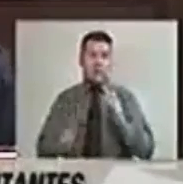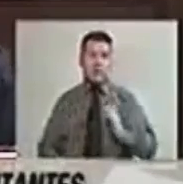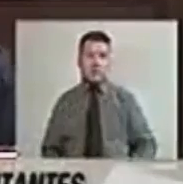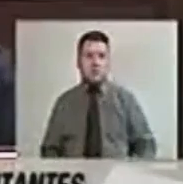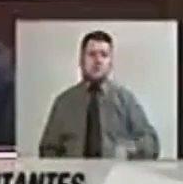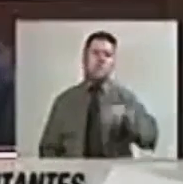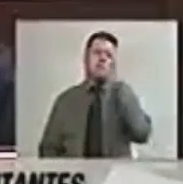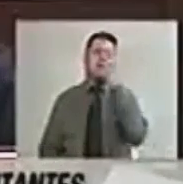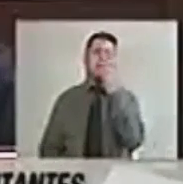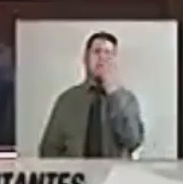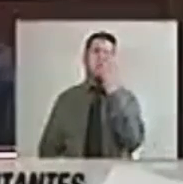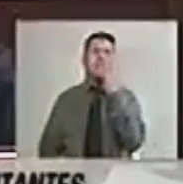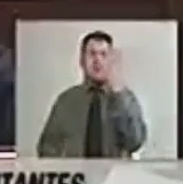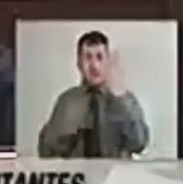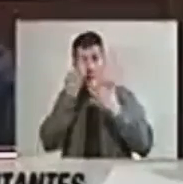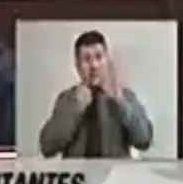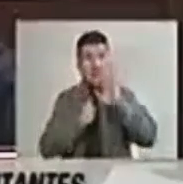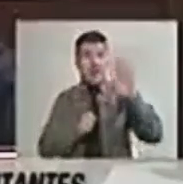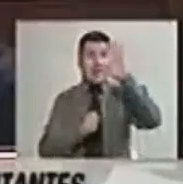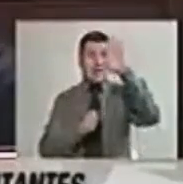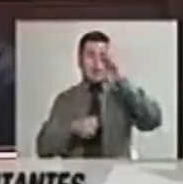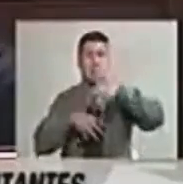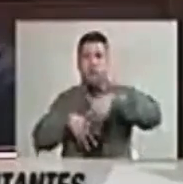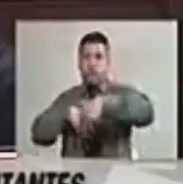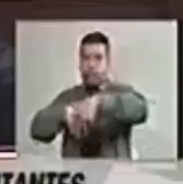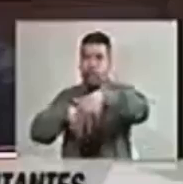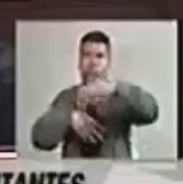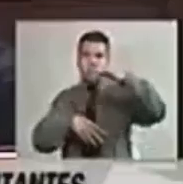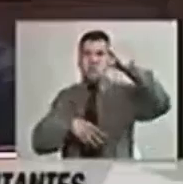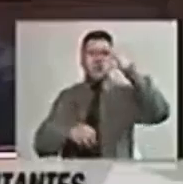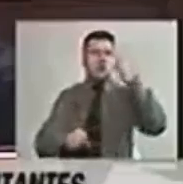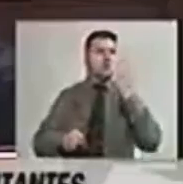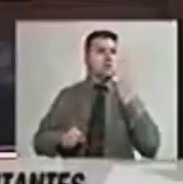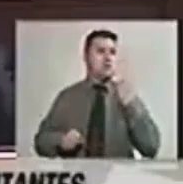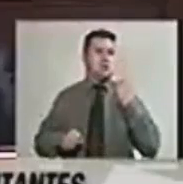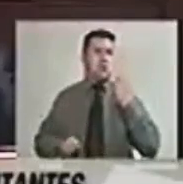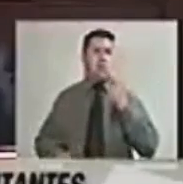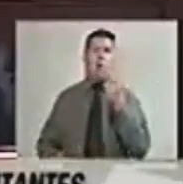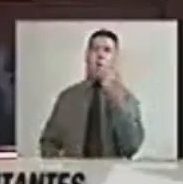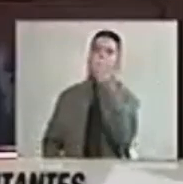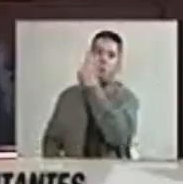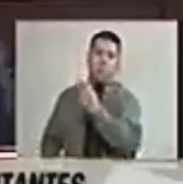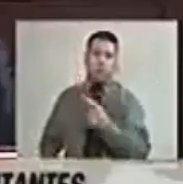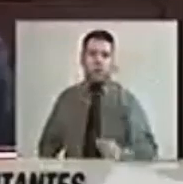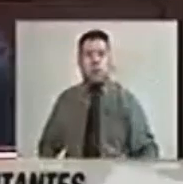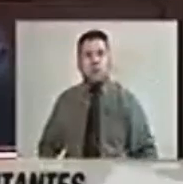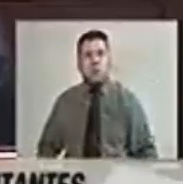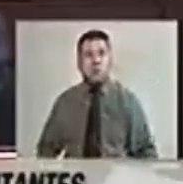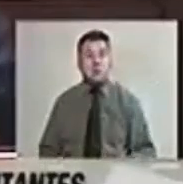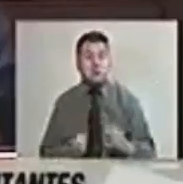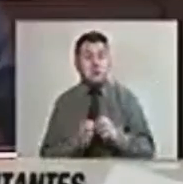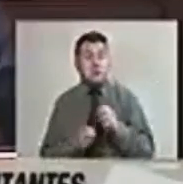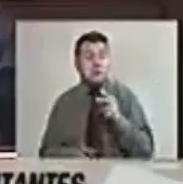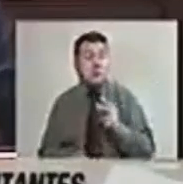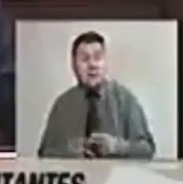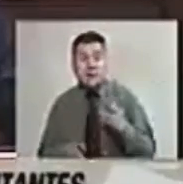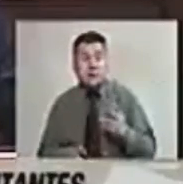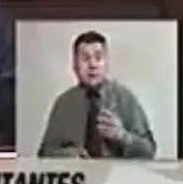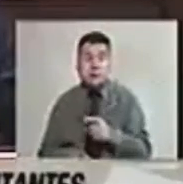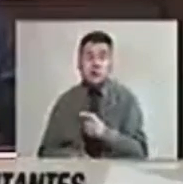Más de 3 estados del país están en una represión por parte de los cuerpos de seguridad del Estado, pero lo más peligroso y